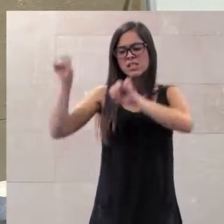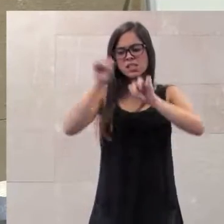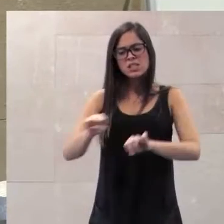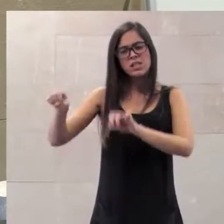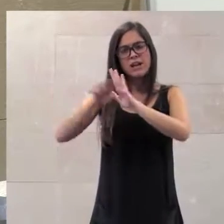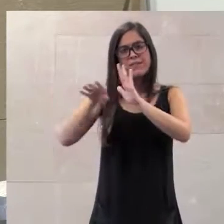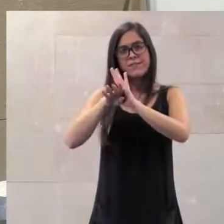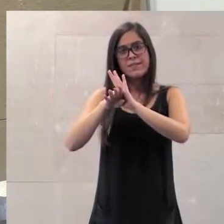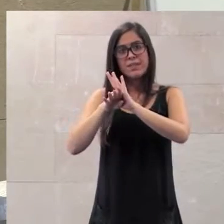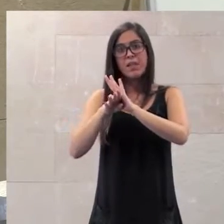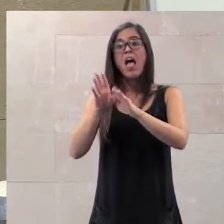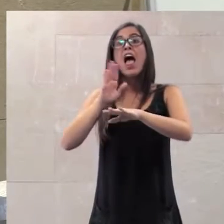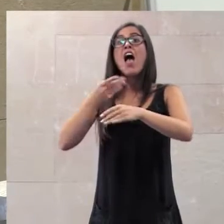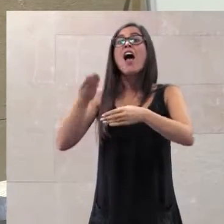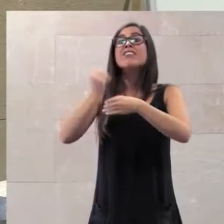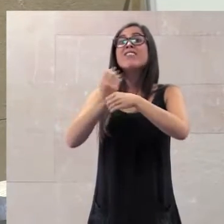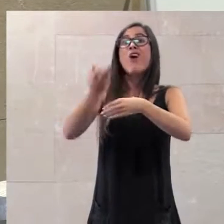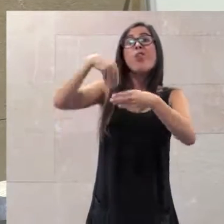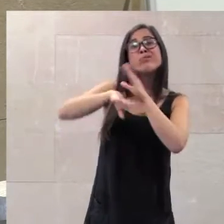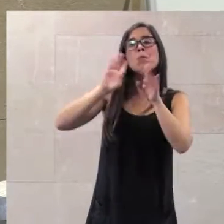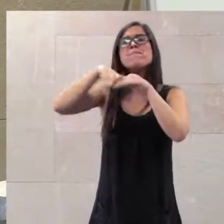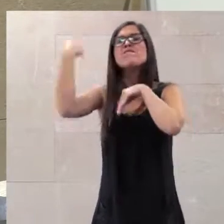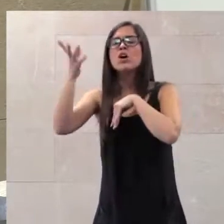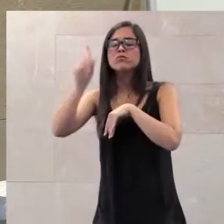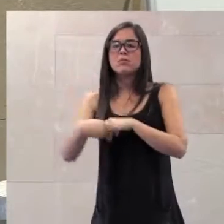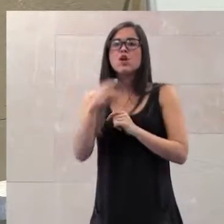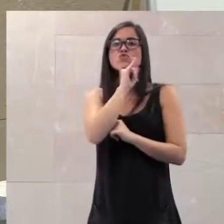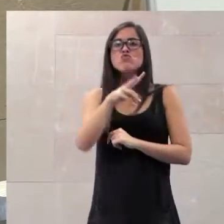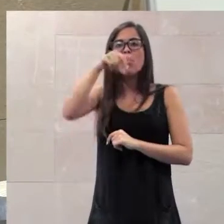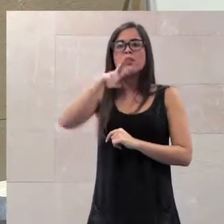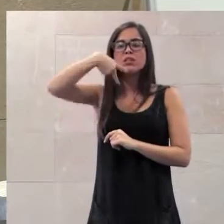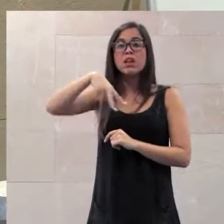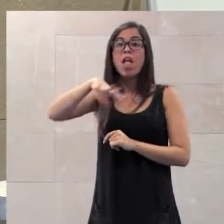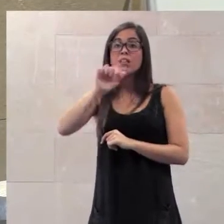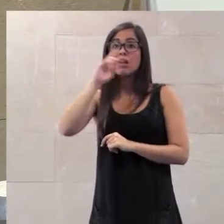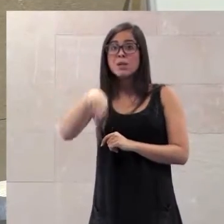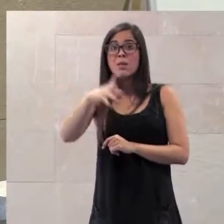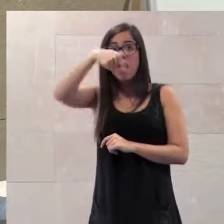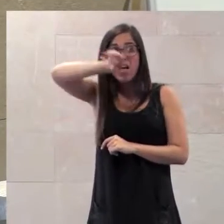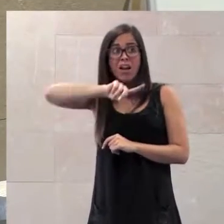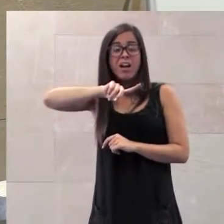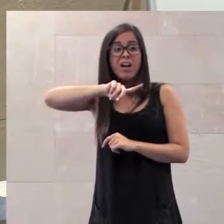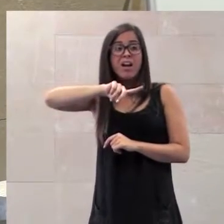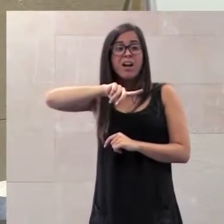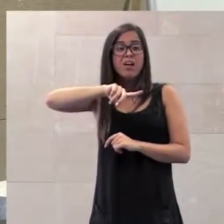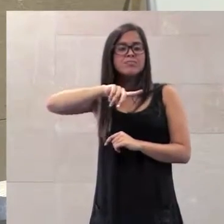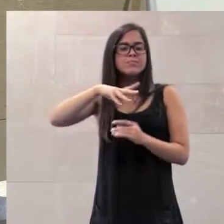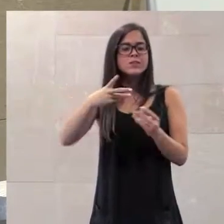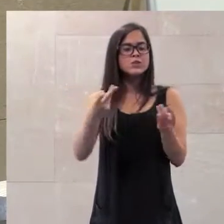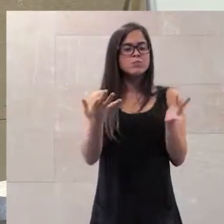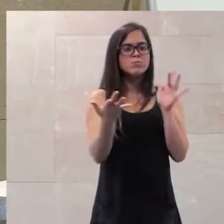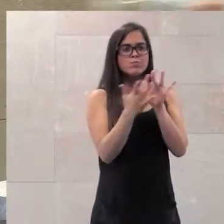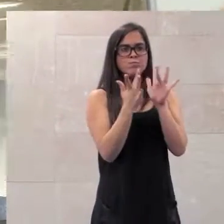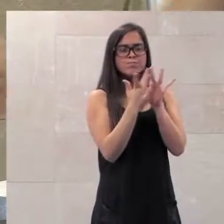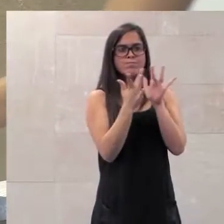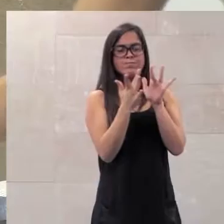dentro y fuera del horario laboral. Zuriñe, además, conectará de una forma especial con